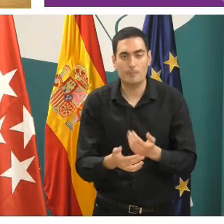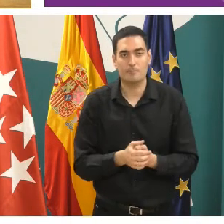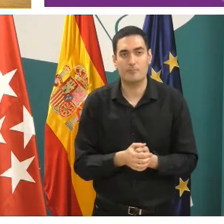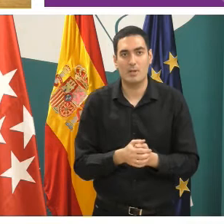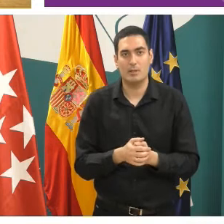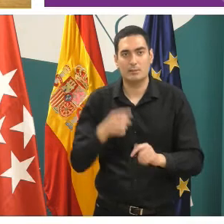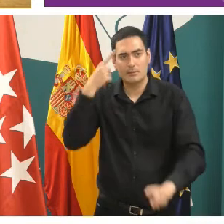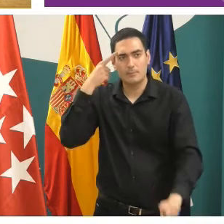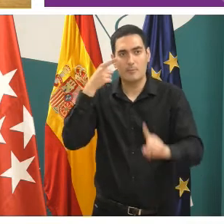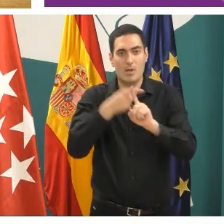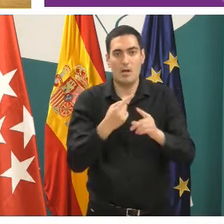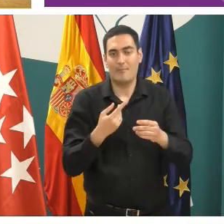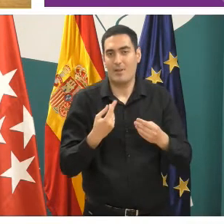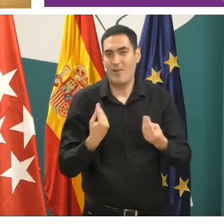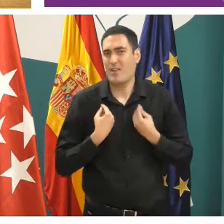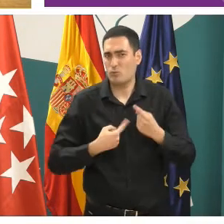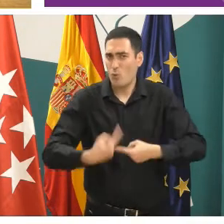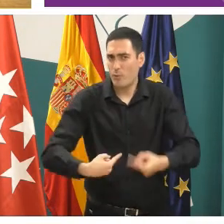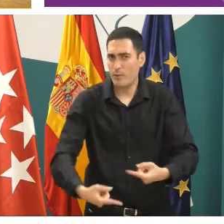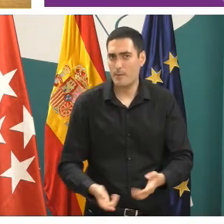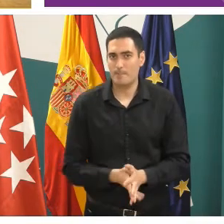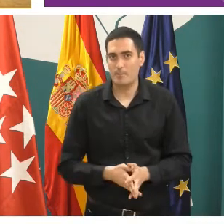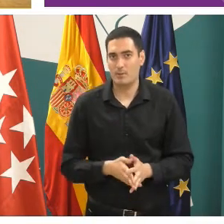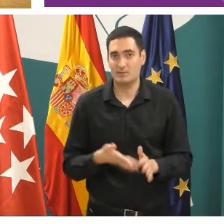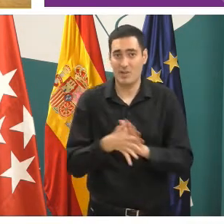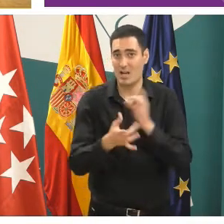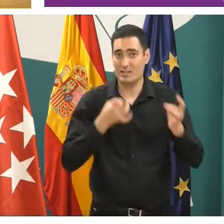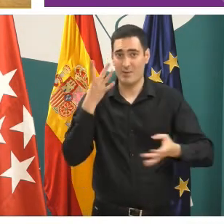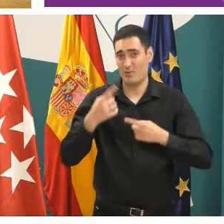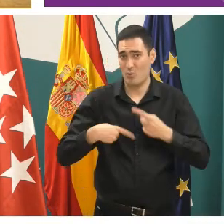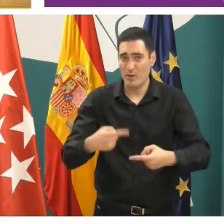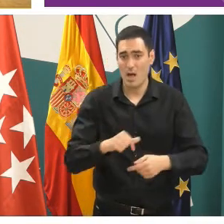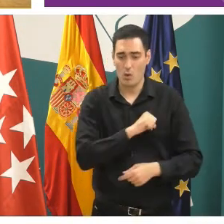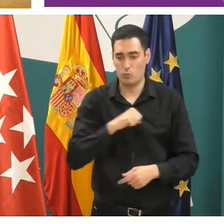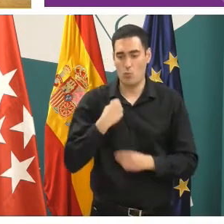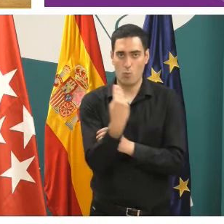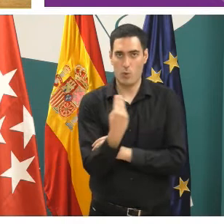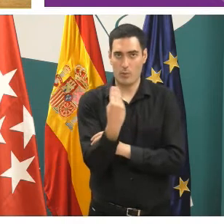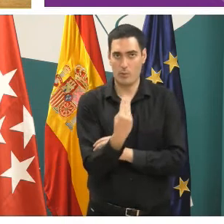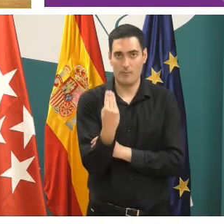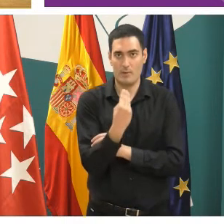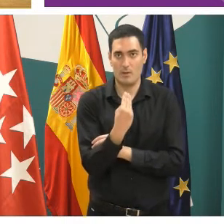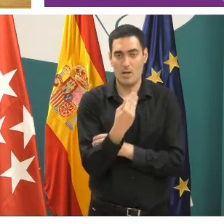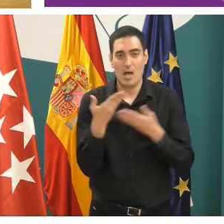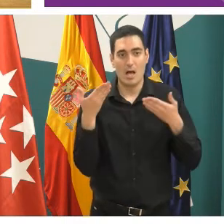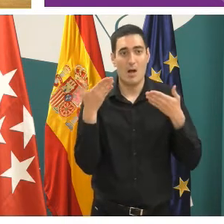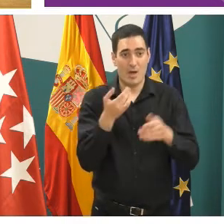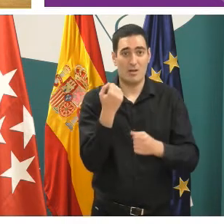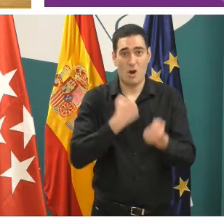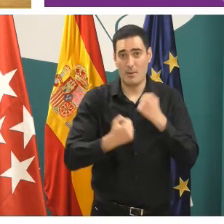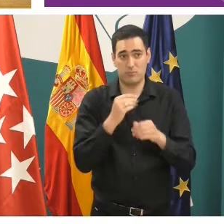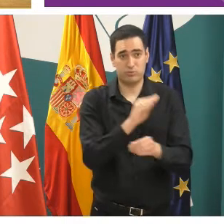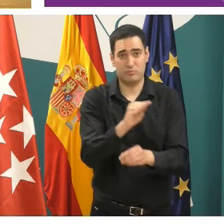tienen para su día a día, ¿no?, para sus actividades de la vida diaria, para su autocuidado. Y falta de ayudas económicas